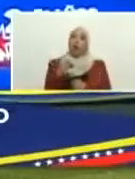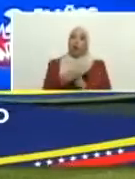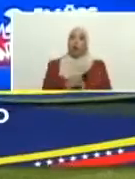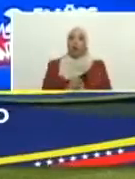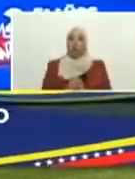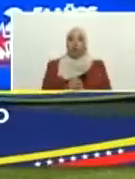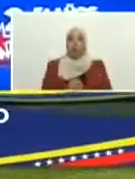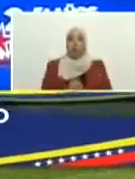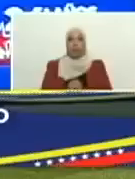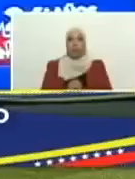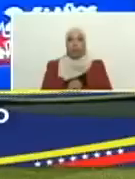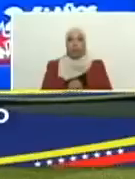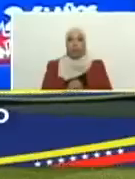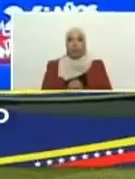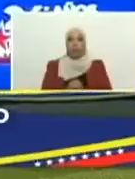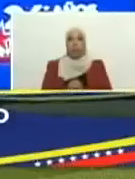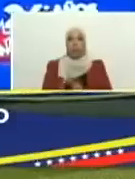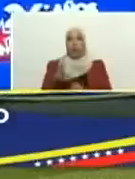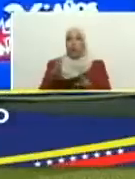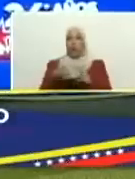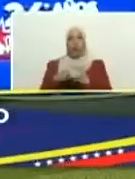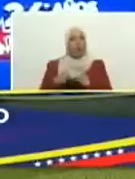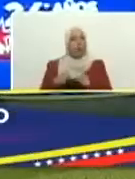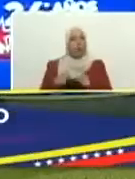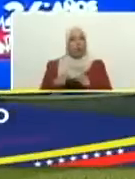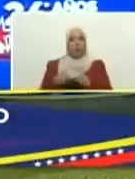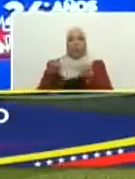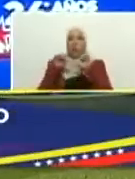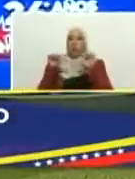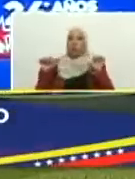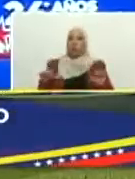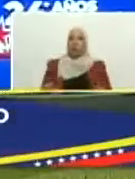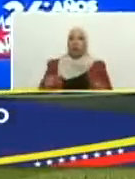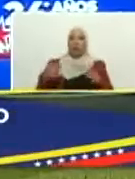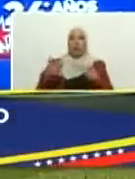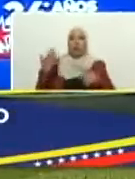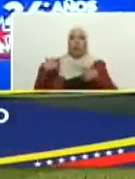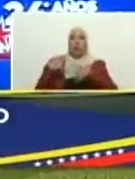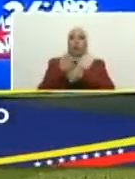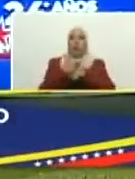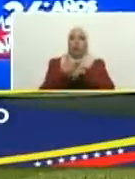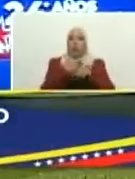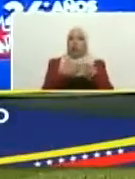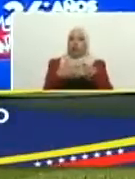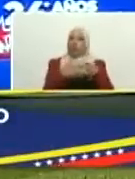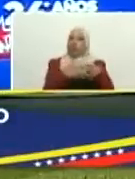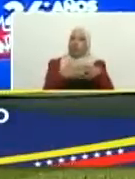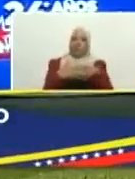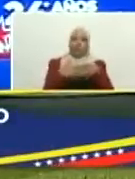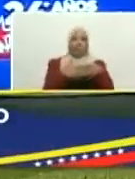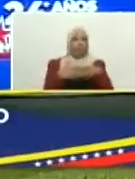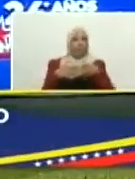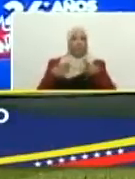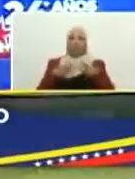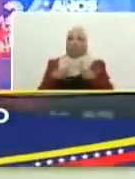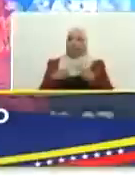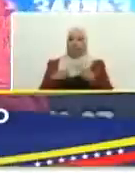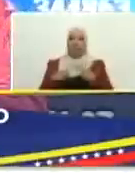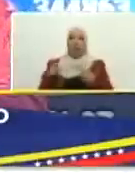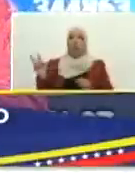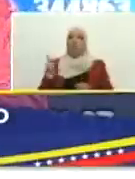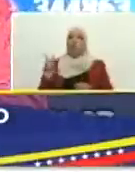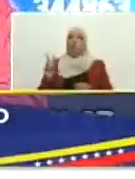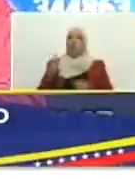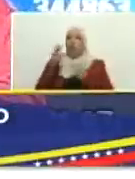de aquí. No aceptamos modelos coloniales, imperio de los Estados Unidos de Norteamérica. Venezuela